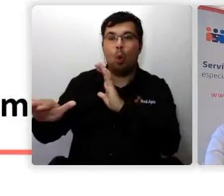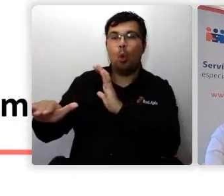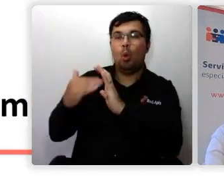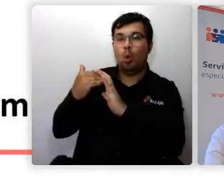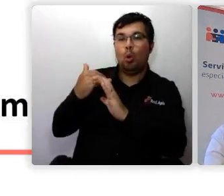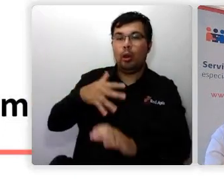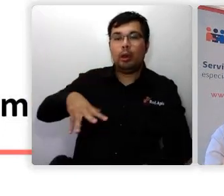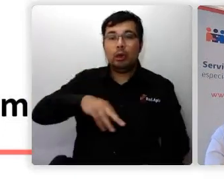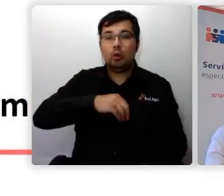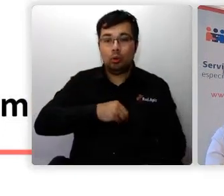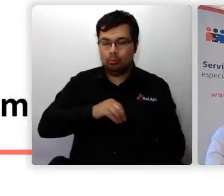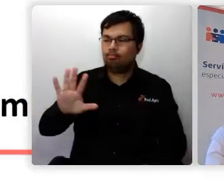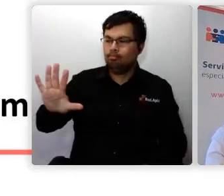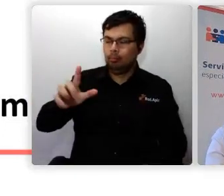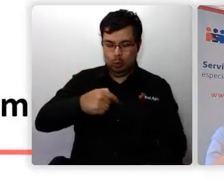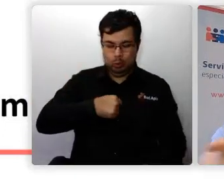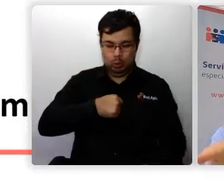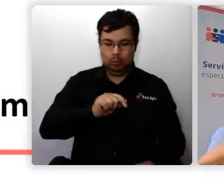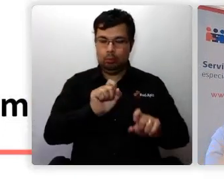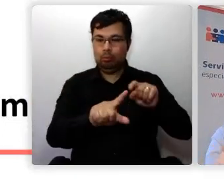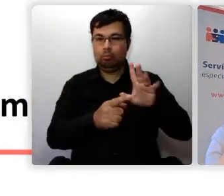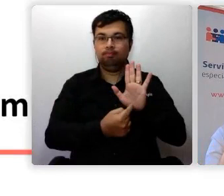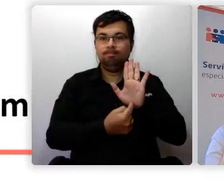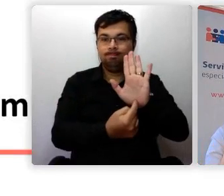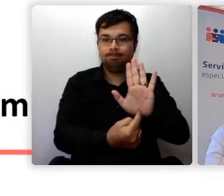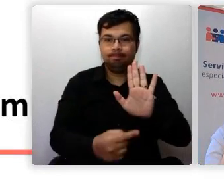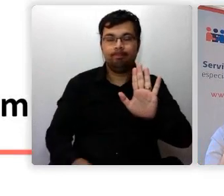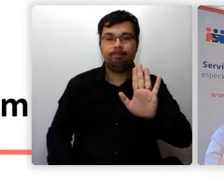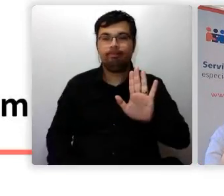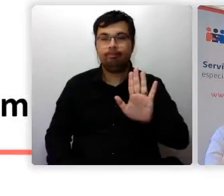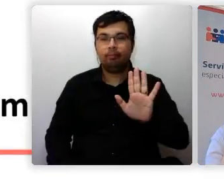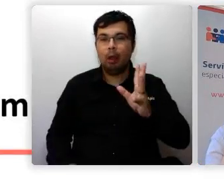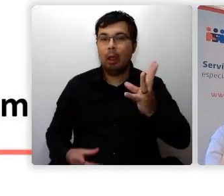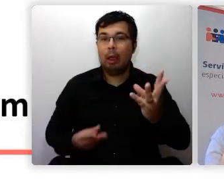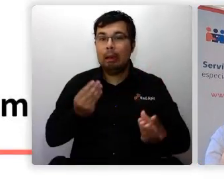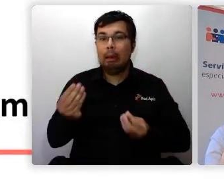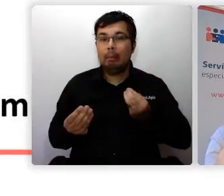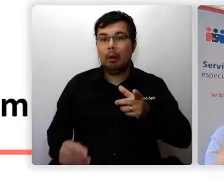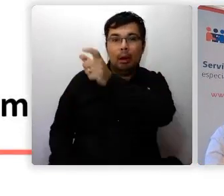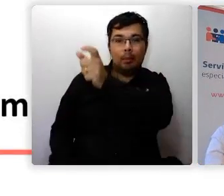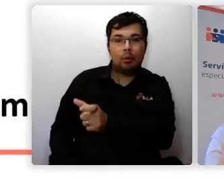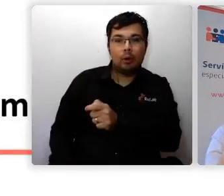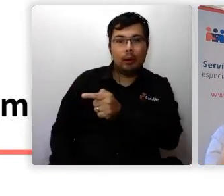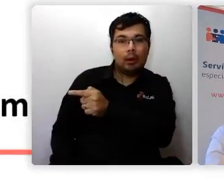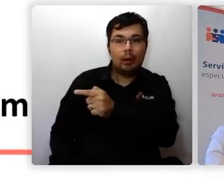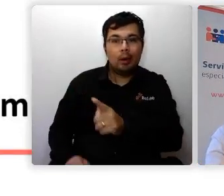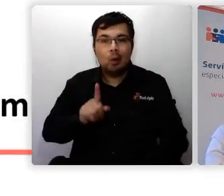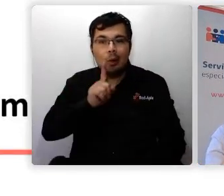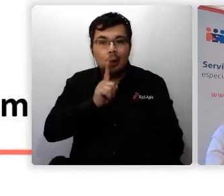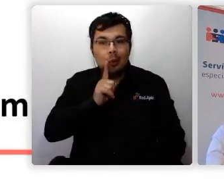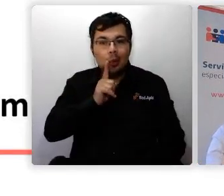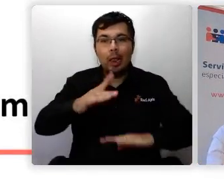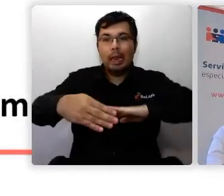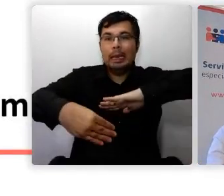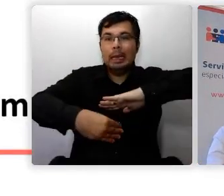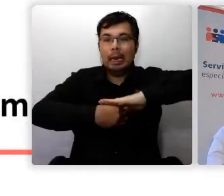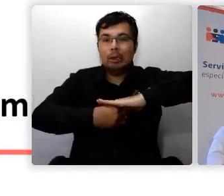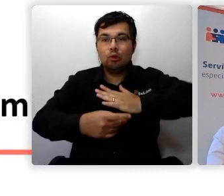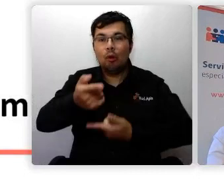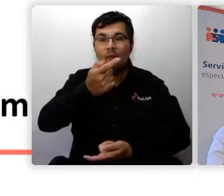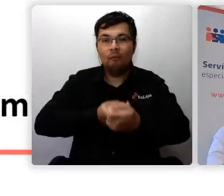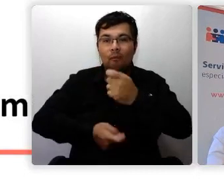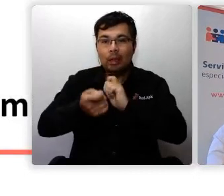de él. ¿Qué pasa si el contribuyente, la persona, tiene ingresos, ventas superiores a esto? Nosotros